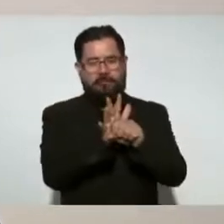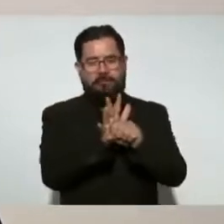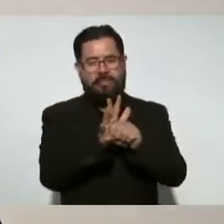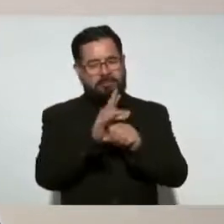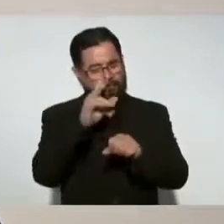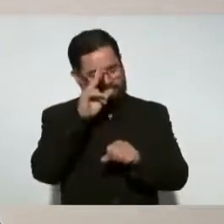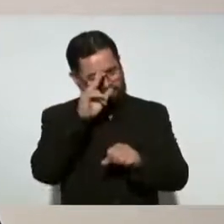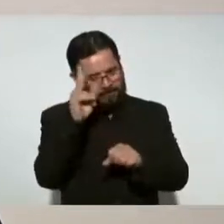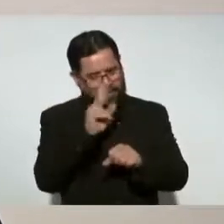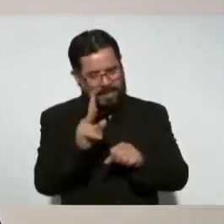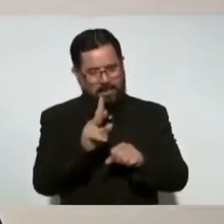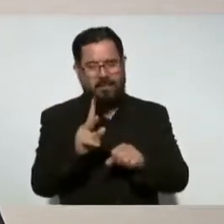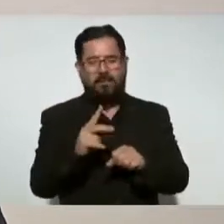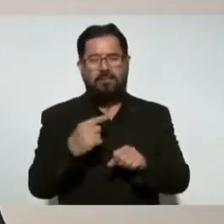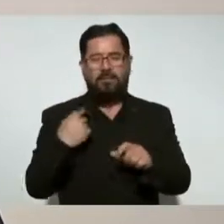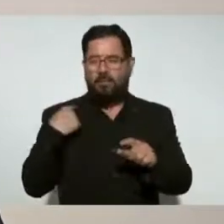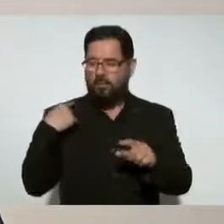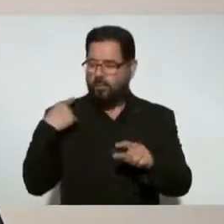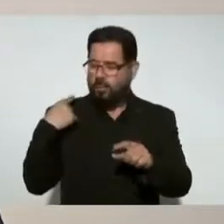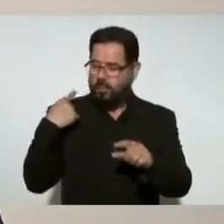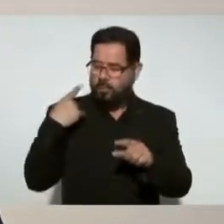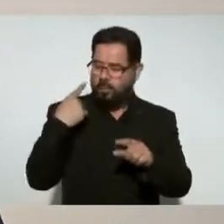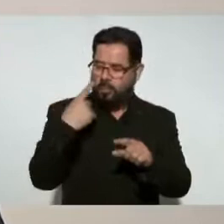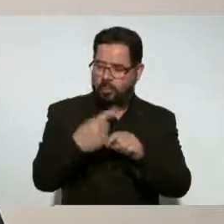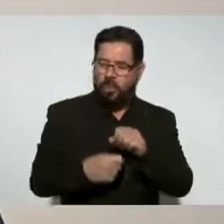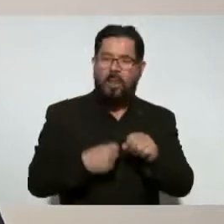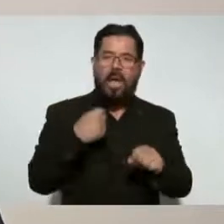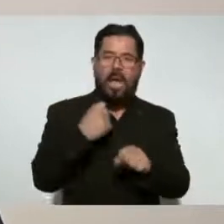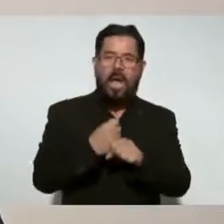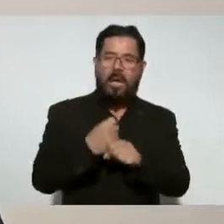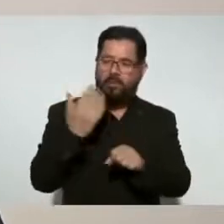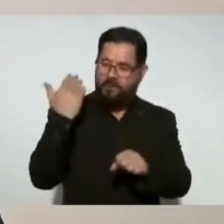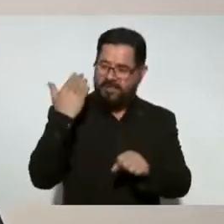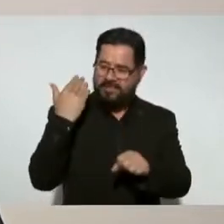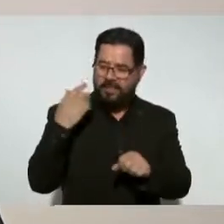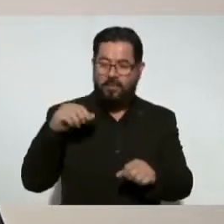sufrido en la mitad, casi la mitad del año pasado y a